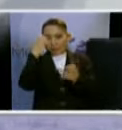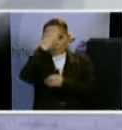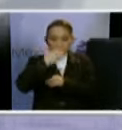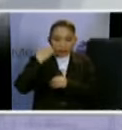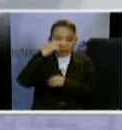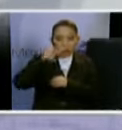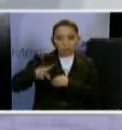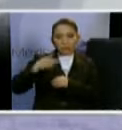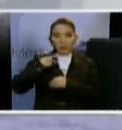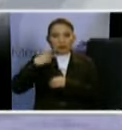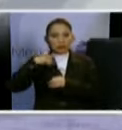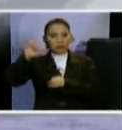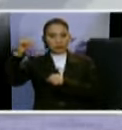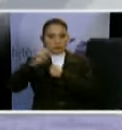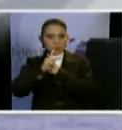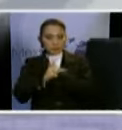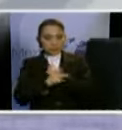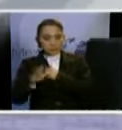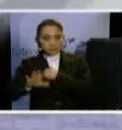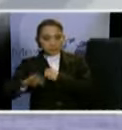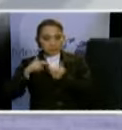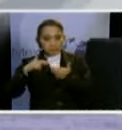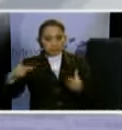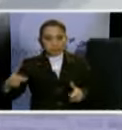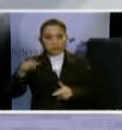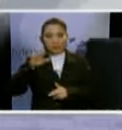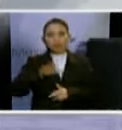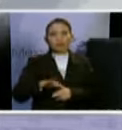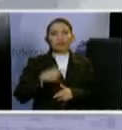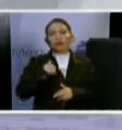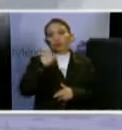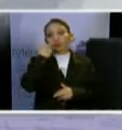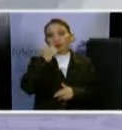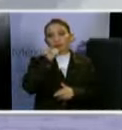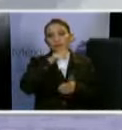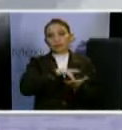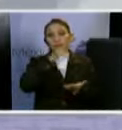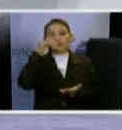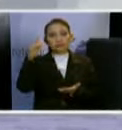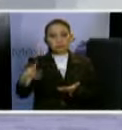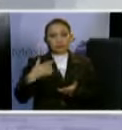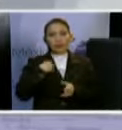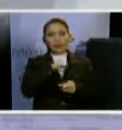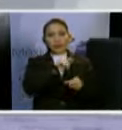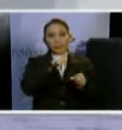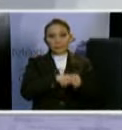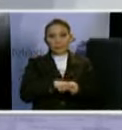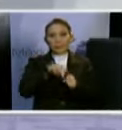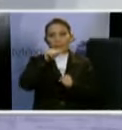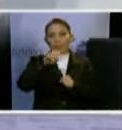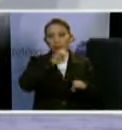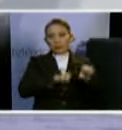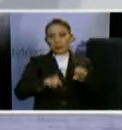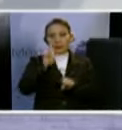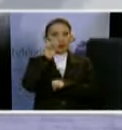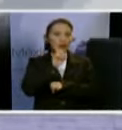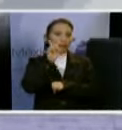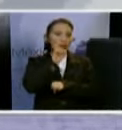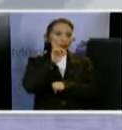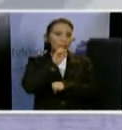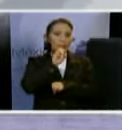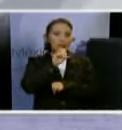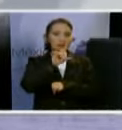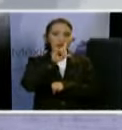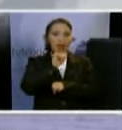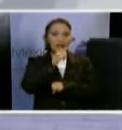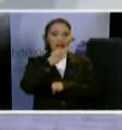evaluación de la política exterior. Quiero agradecer de manera especial a la embajadora Marcela